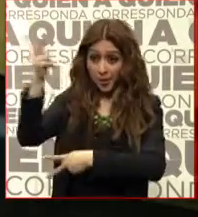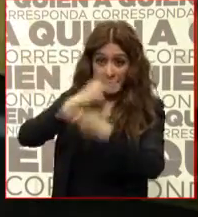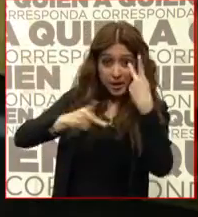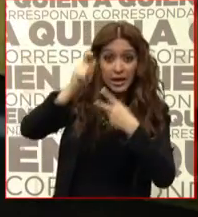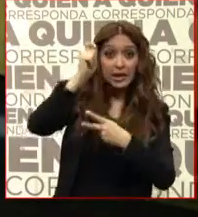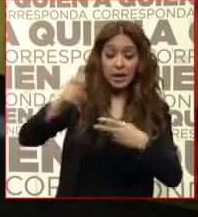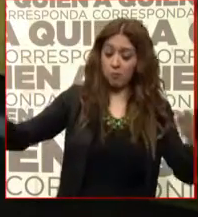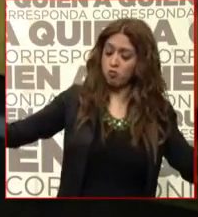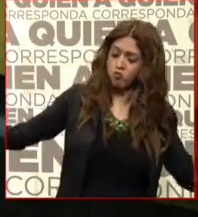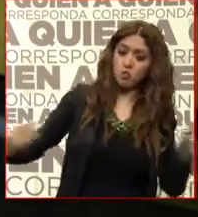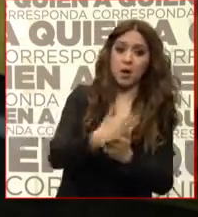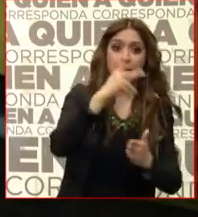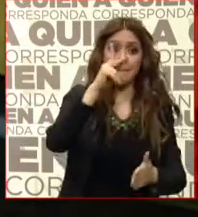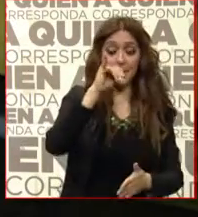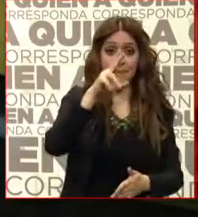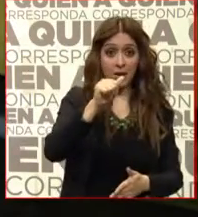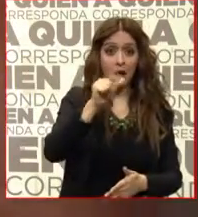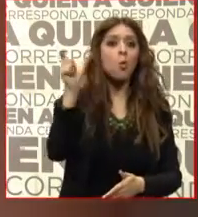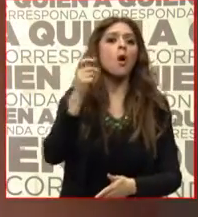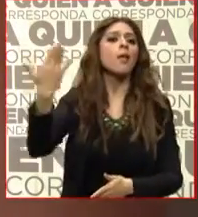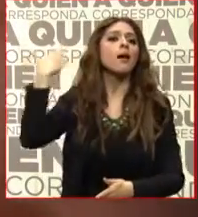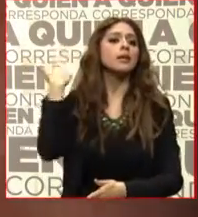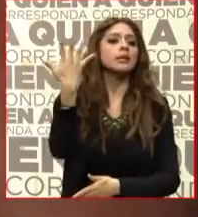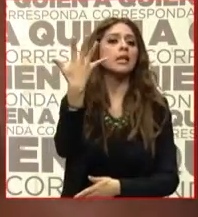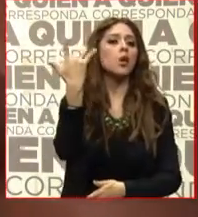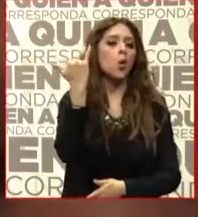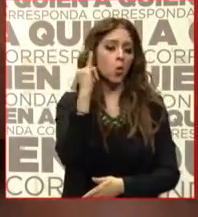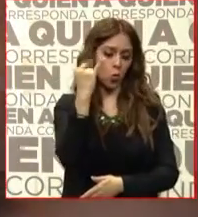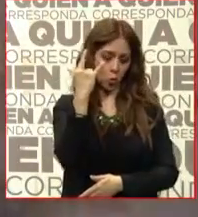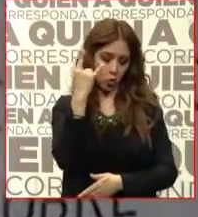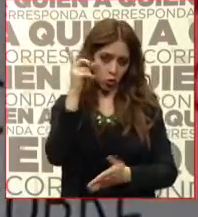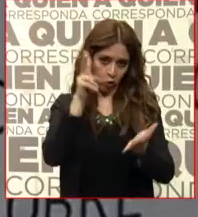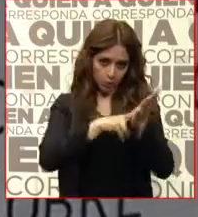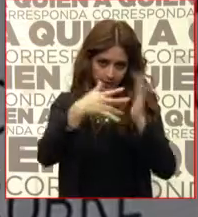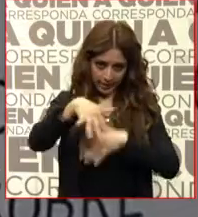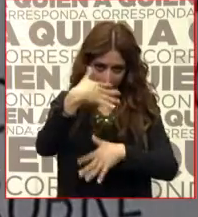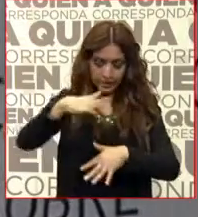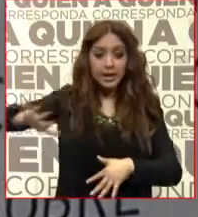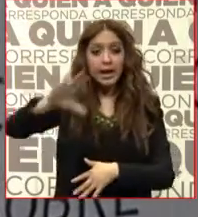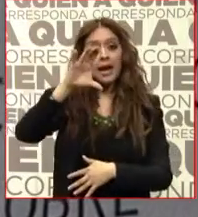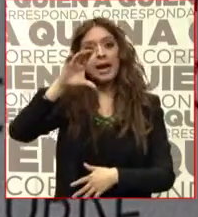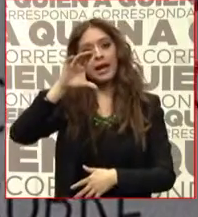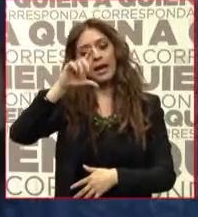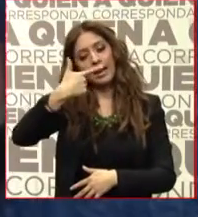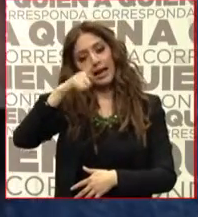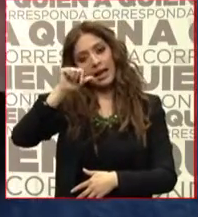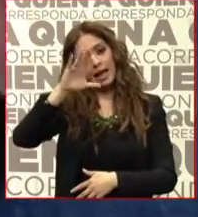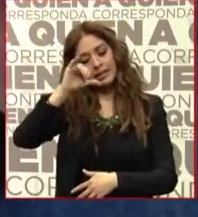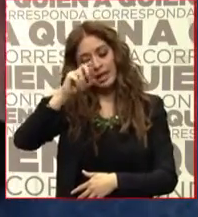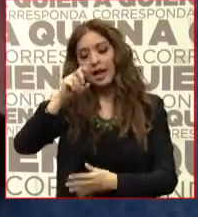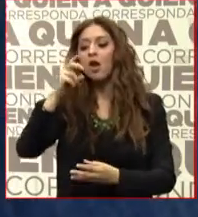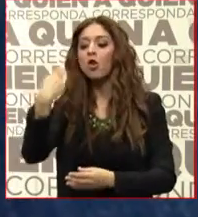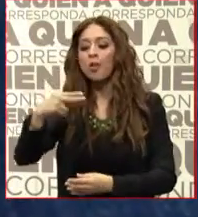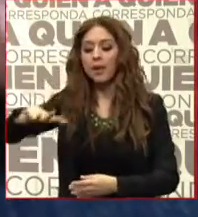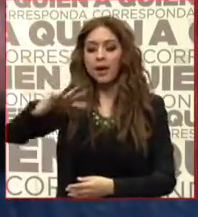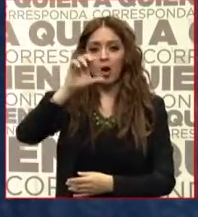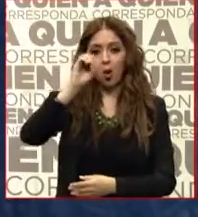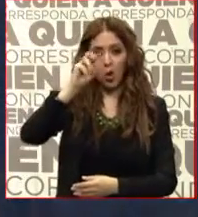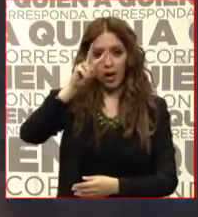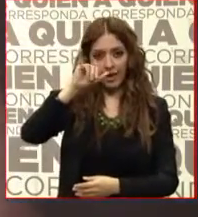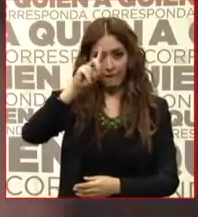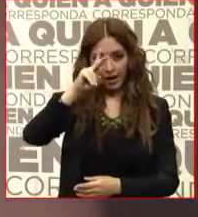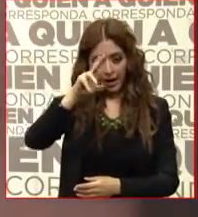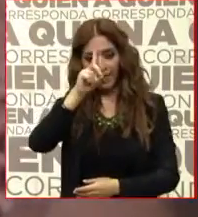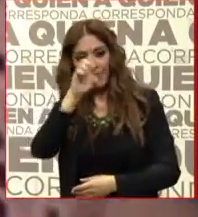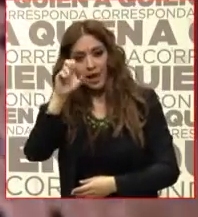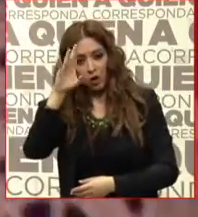pipa. Los hechos ocurrieron el 5 de julio del 2015 en la calle Glaciar, en la colonia El Olivar de los Padres, en la delegación Álvaro Obregón.